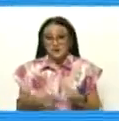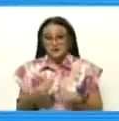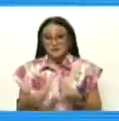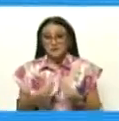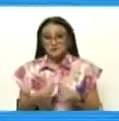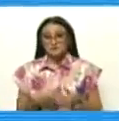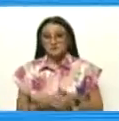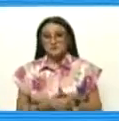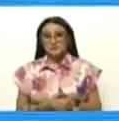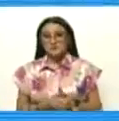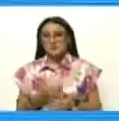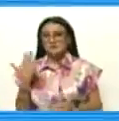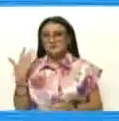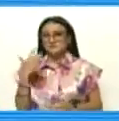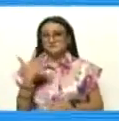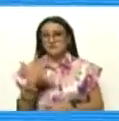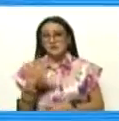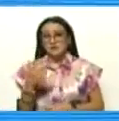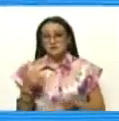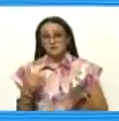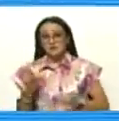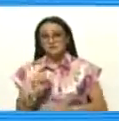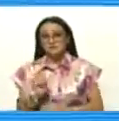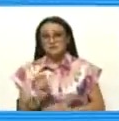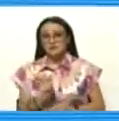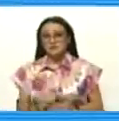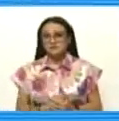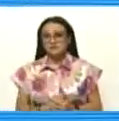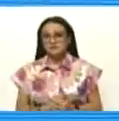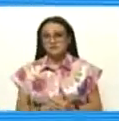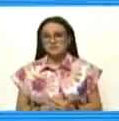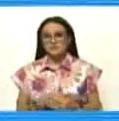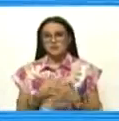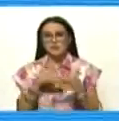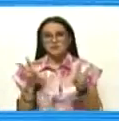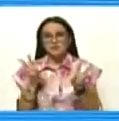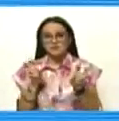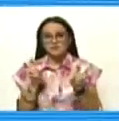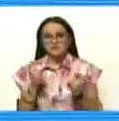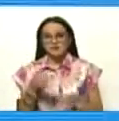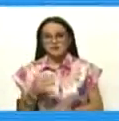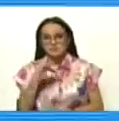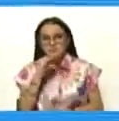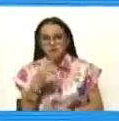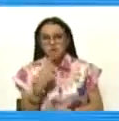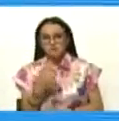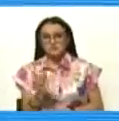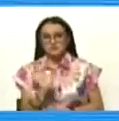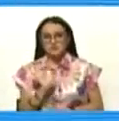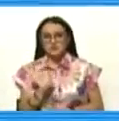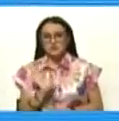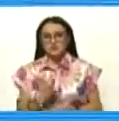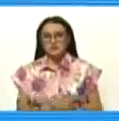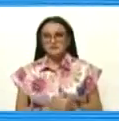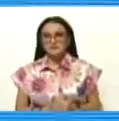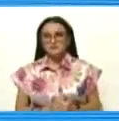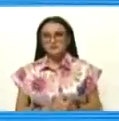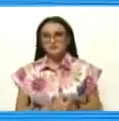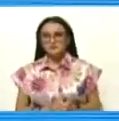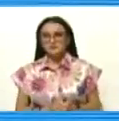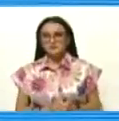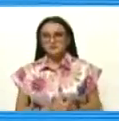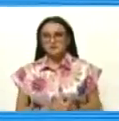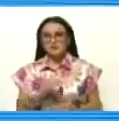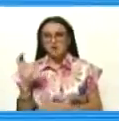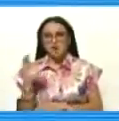qué sé yo, 6 meses, los grandes medios no decían nada, como, por decir algo,